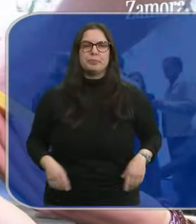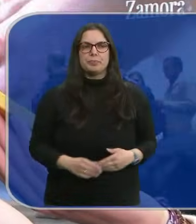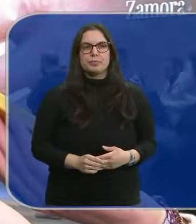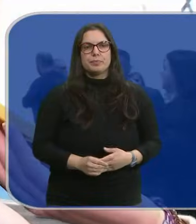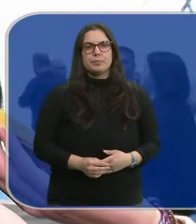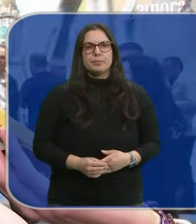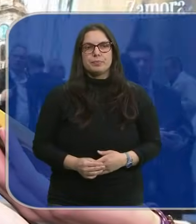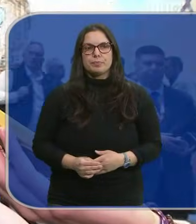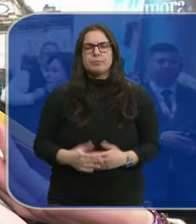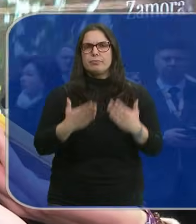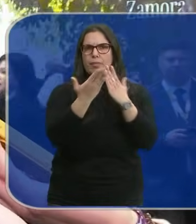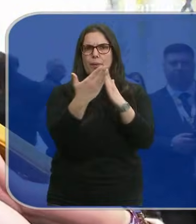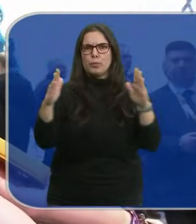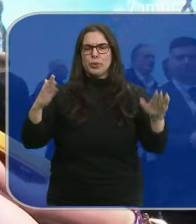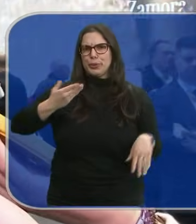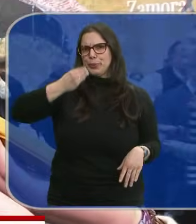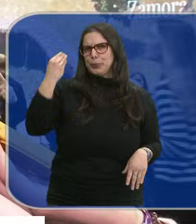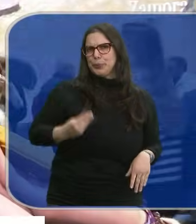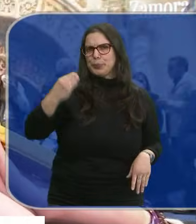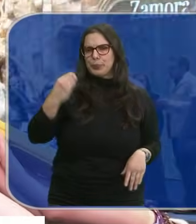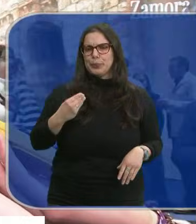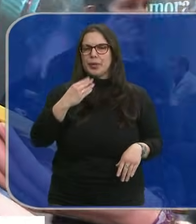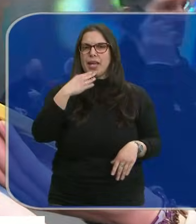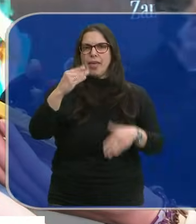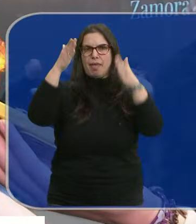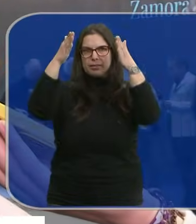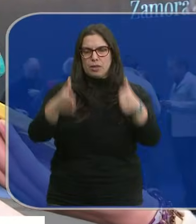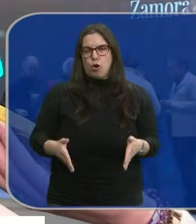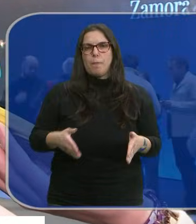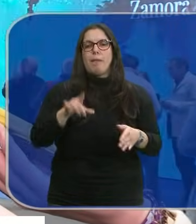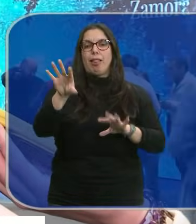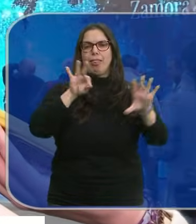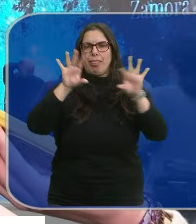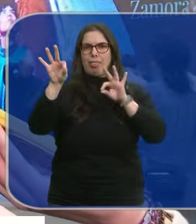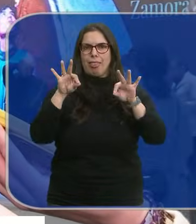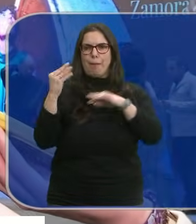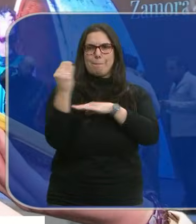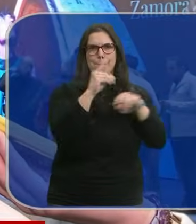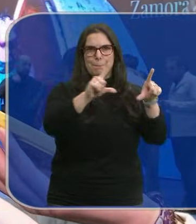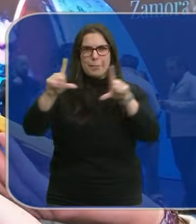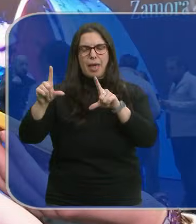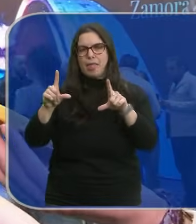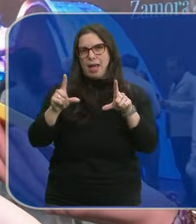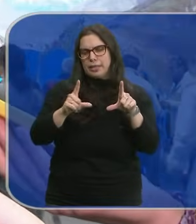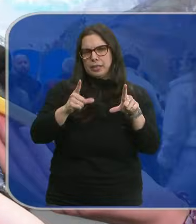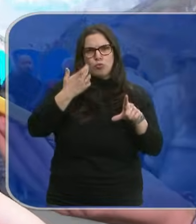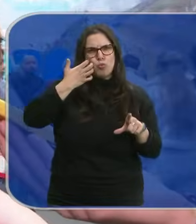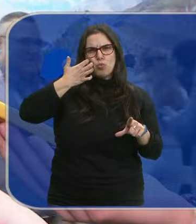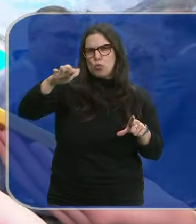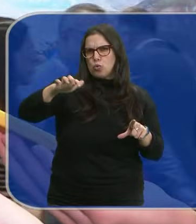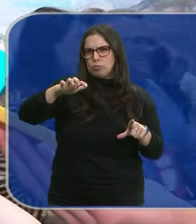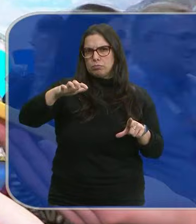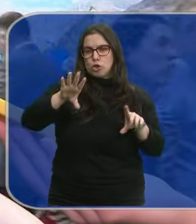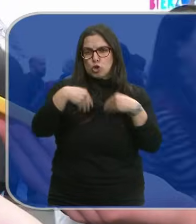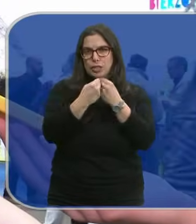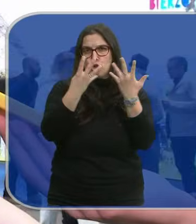Es una de las grandes exposiciones de edades del hombre. Tiene una selección de piezas verdaderamente excepcional. Son